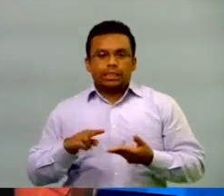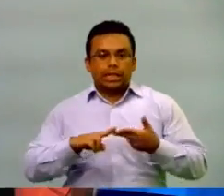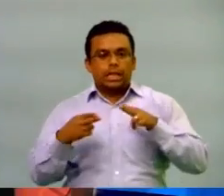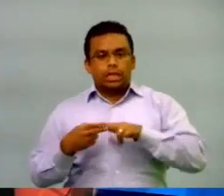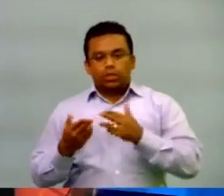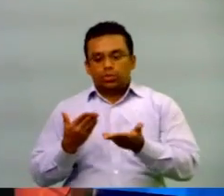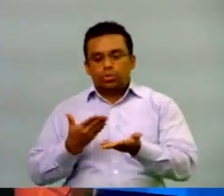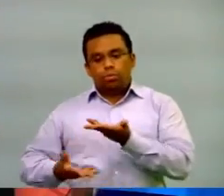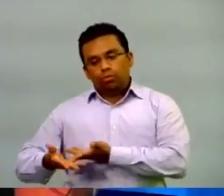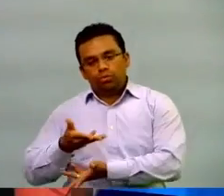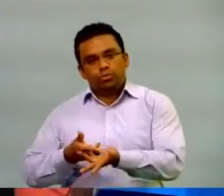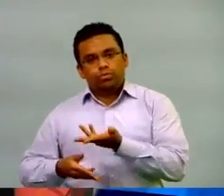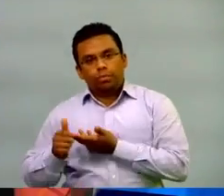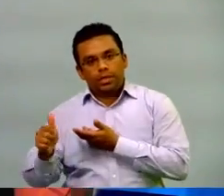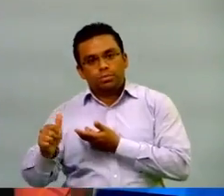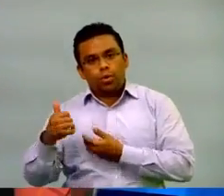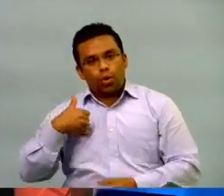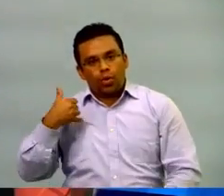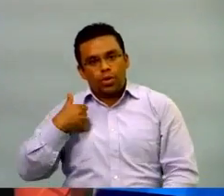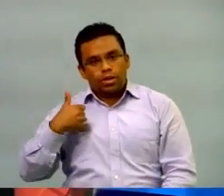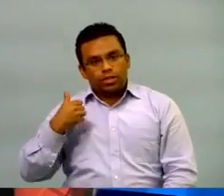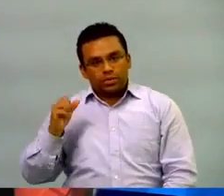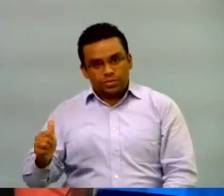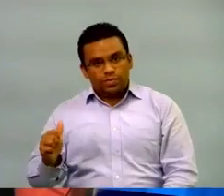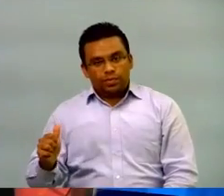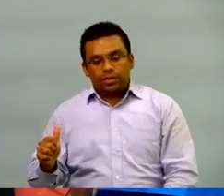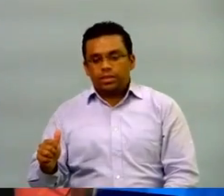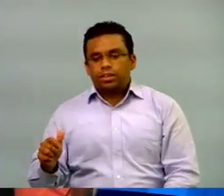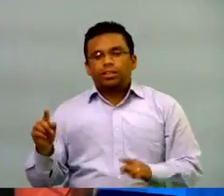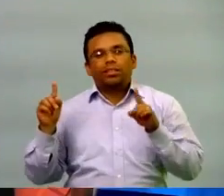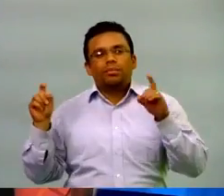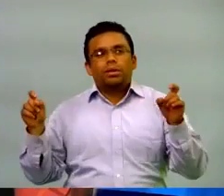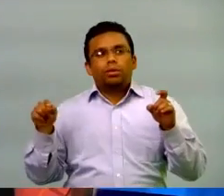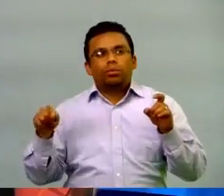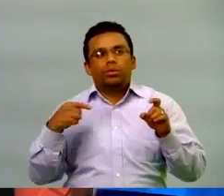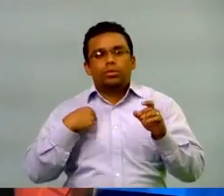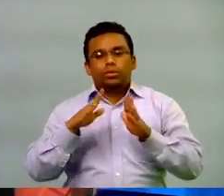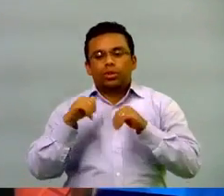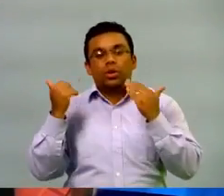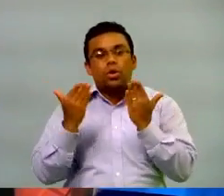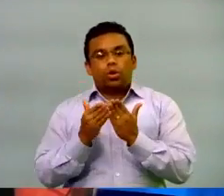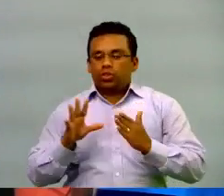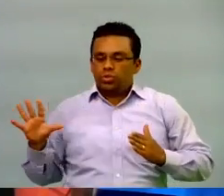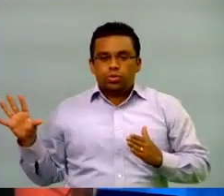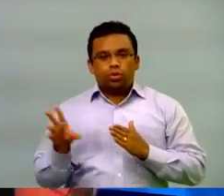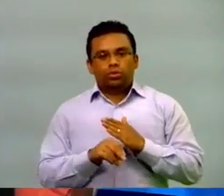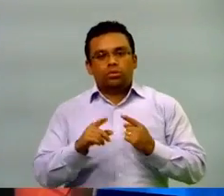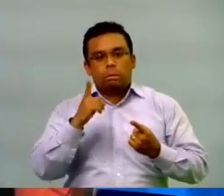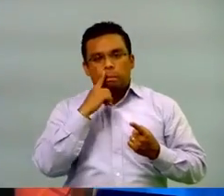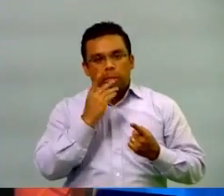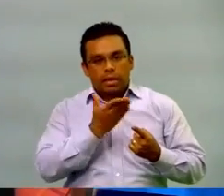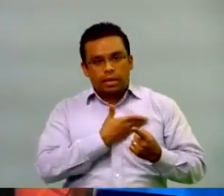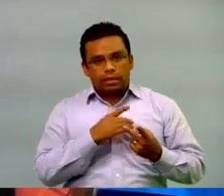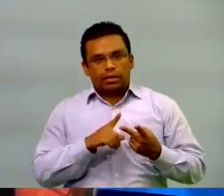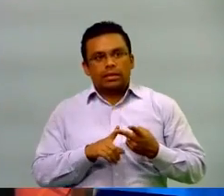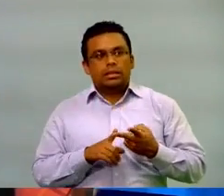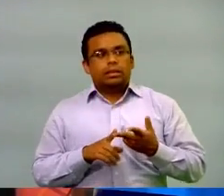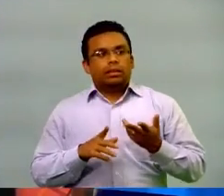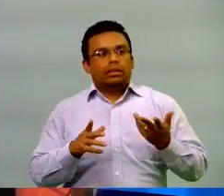los jóvenes, lo que llamamos nosotros toda la institución educativa, los padres de familia,